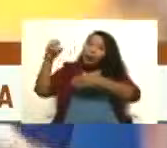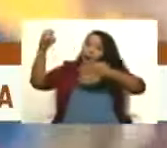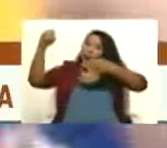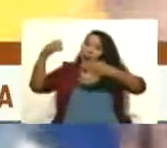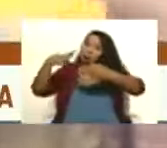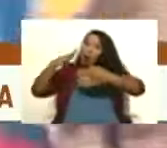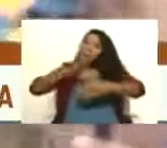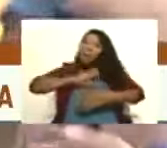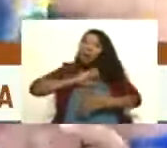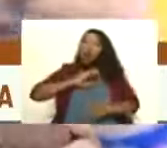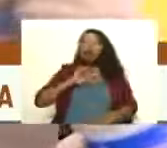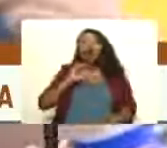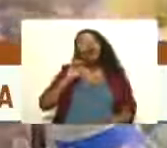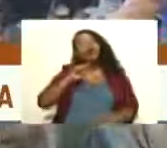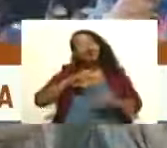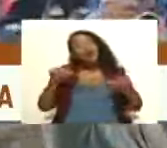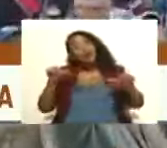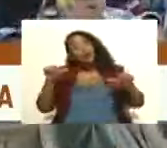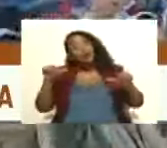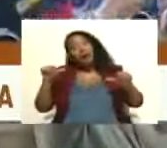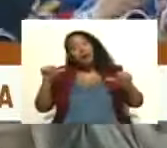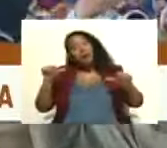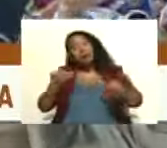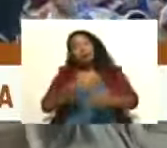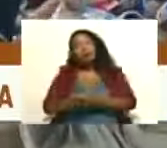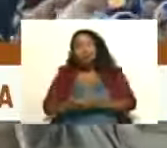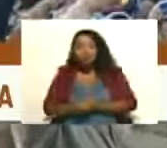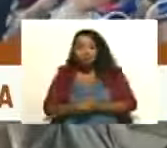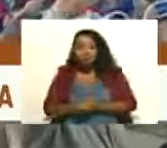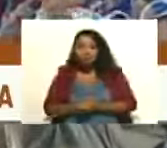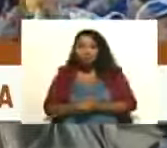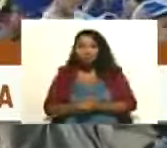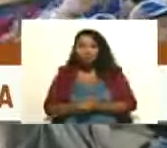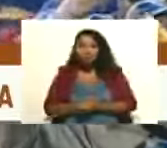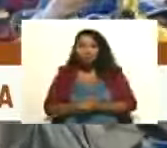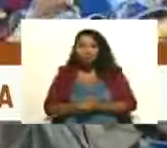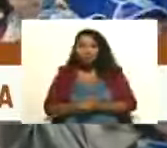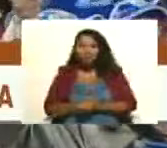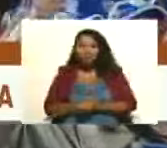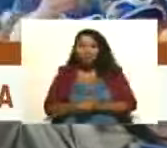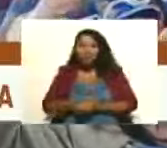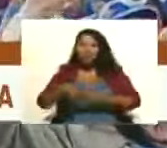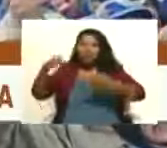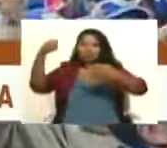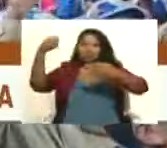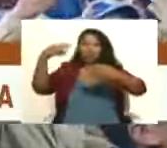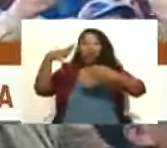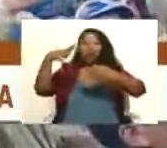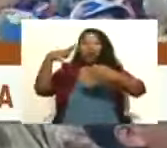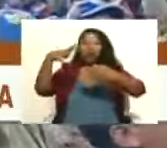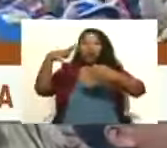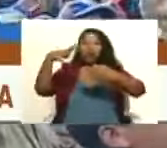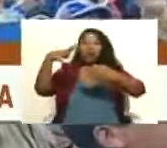también es mi tierra. El sol de Venezuela nace en el Esequibo. El sol de Venezuela.